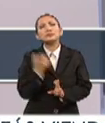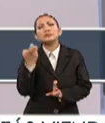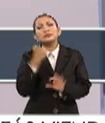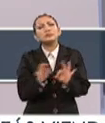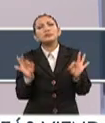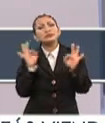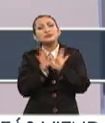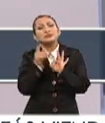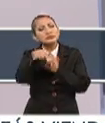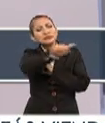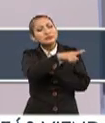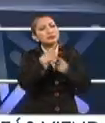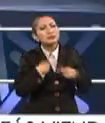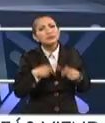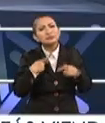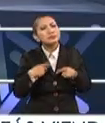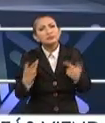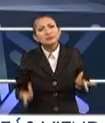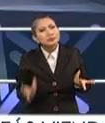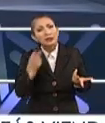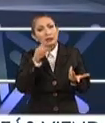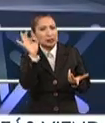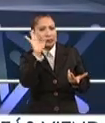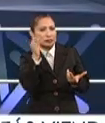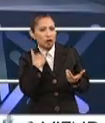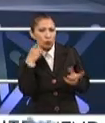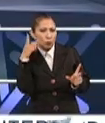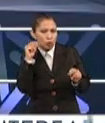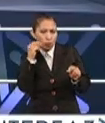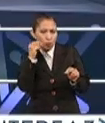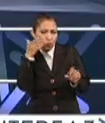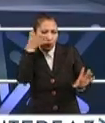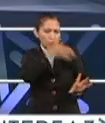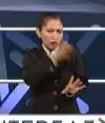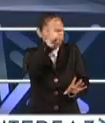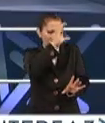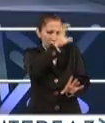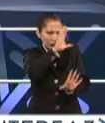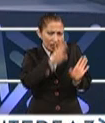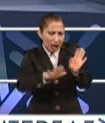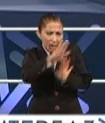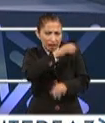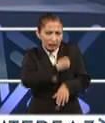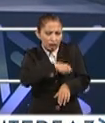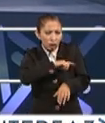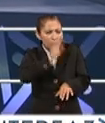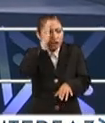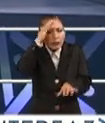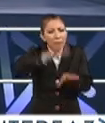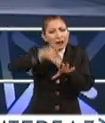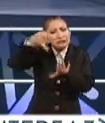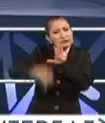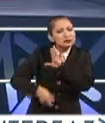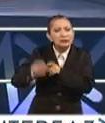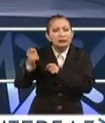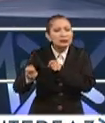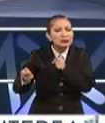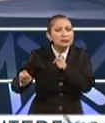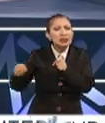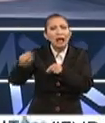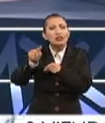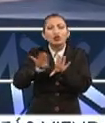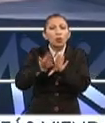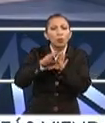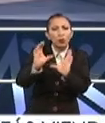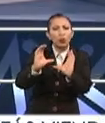relevante, maestra, que las personas que a lo mejor no nos dedicamos a alguna de estas ciencias o este ámbito, conozcamos más al respecto